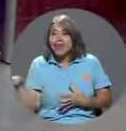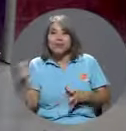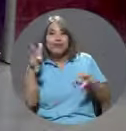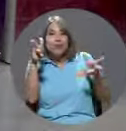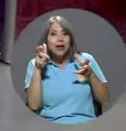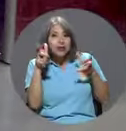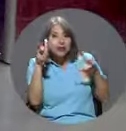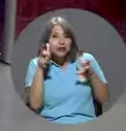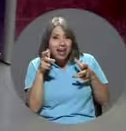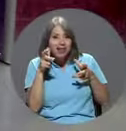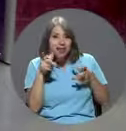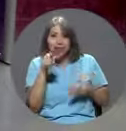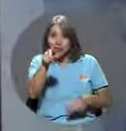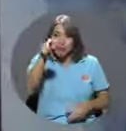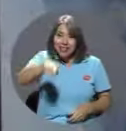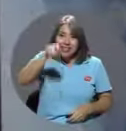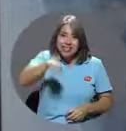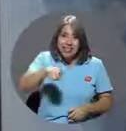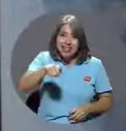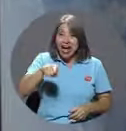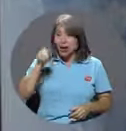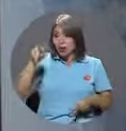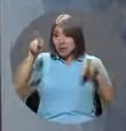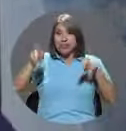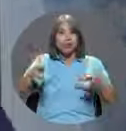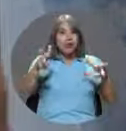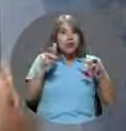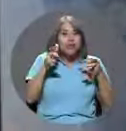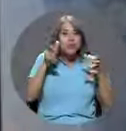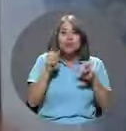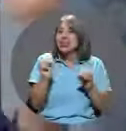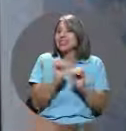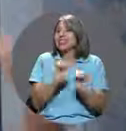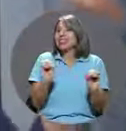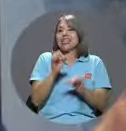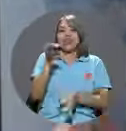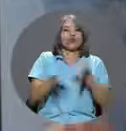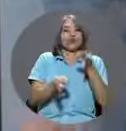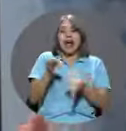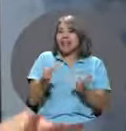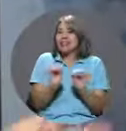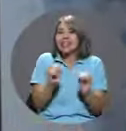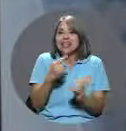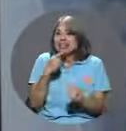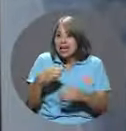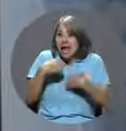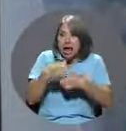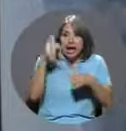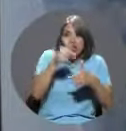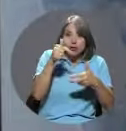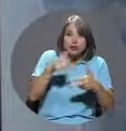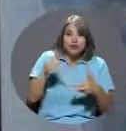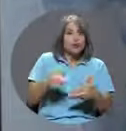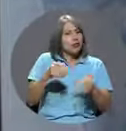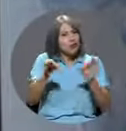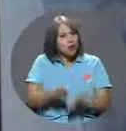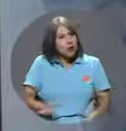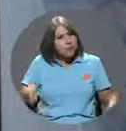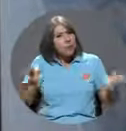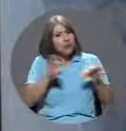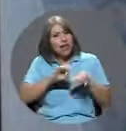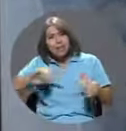a mí usted necesita, que alguien le escuche sin juzgarle, sin decirle haga esto, haga el otro, ¿verdad? O sea, es como muy importante